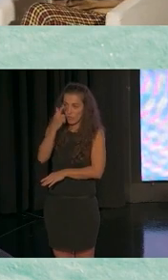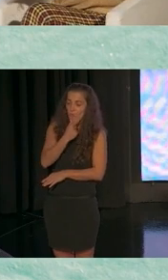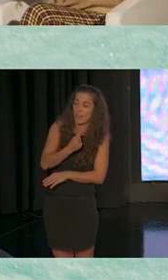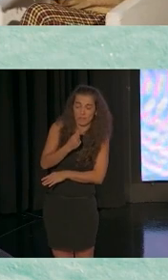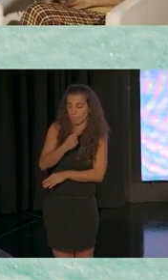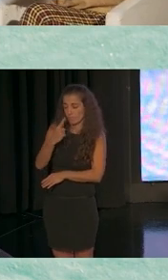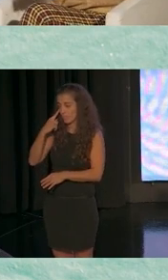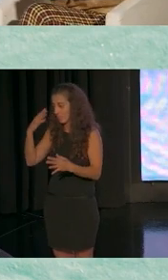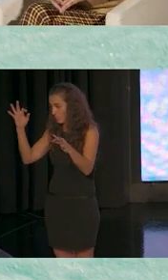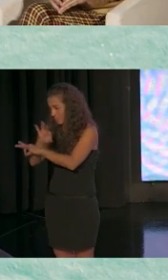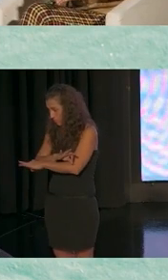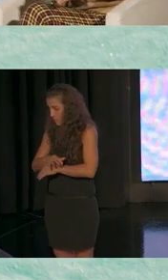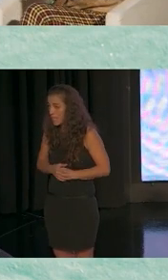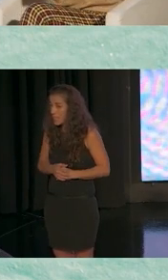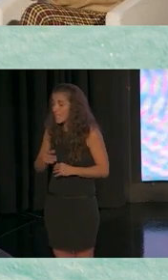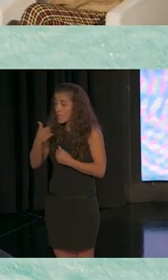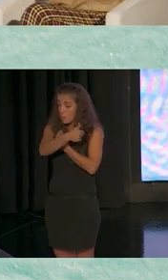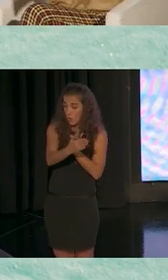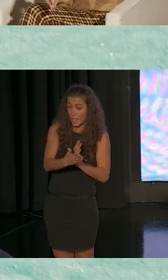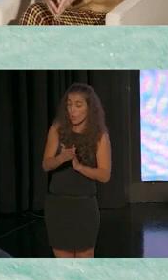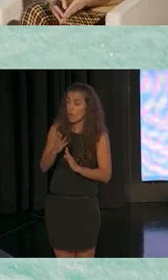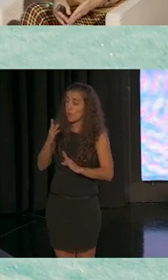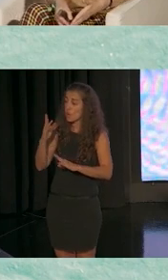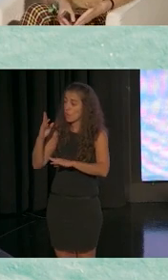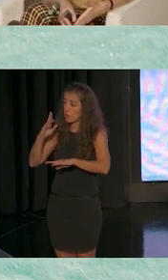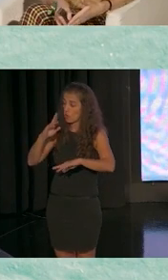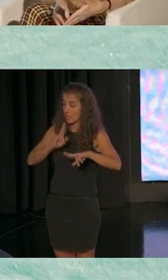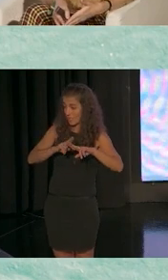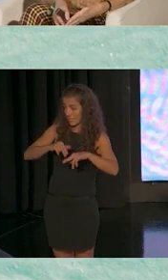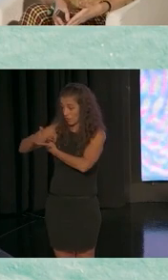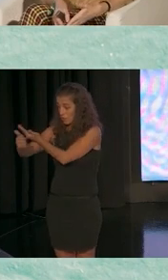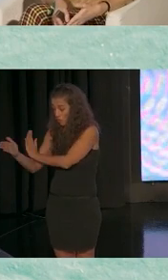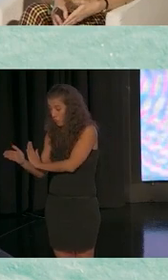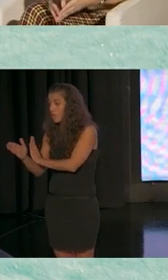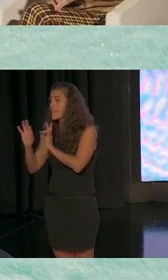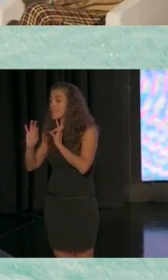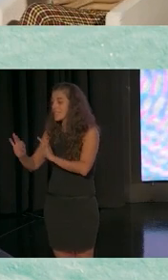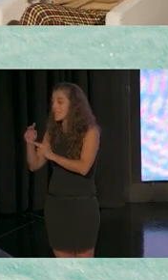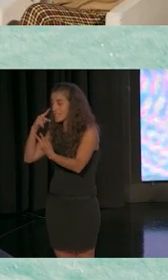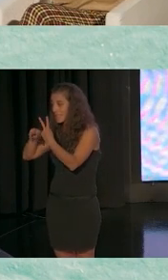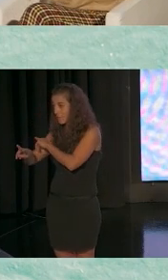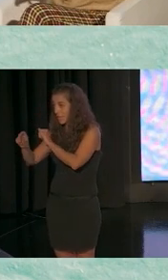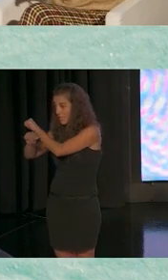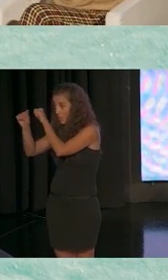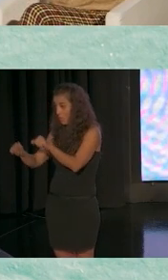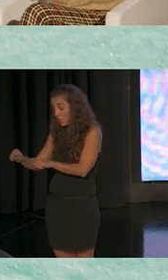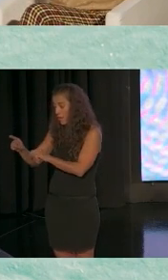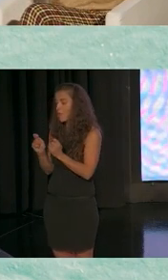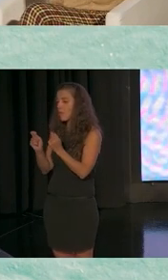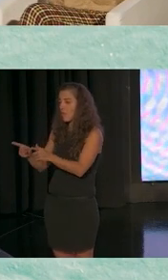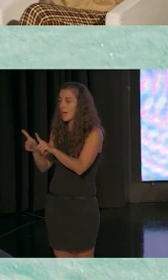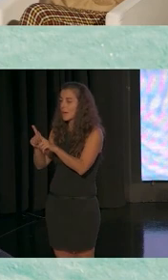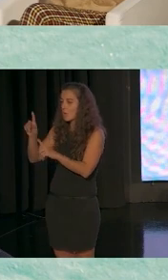de caja transparente de caja blanca ponen por tanto el foco en los mecanismos en ideas